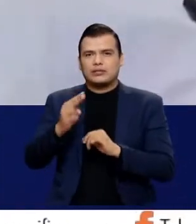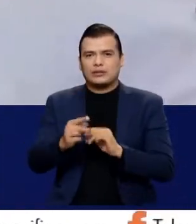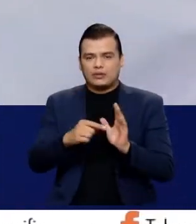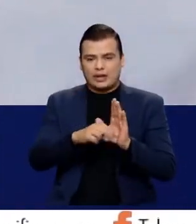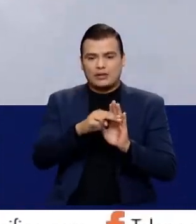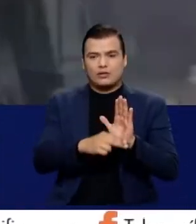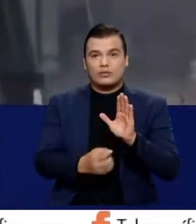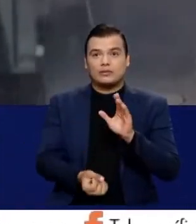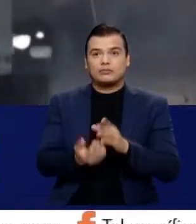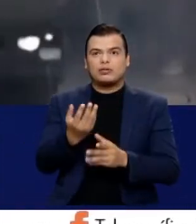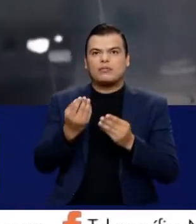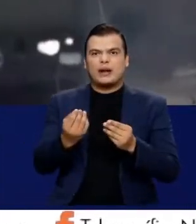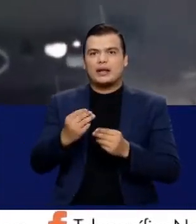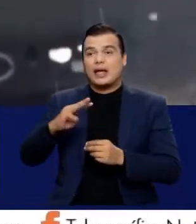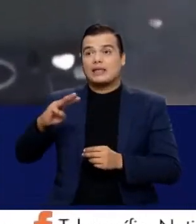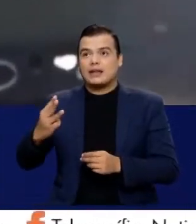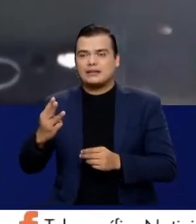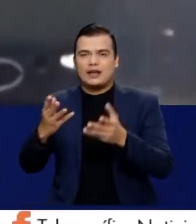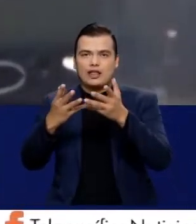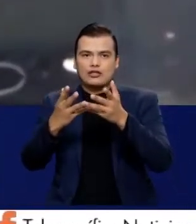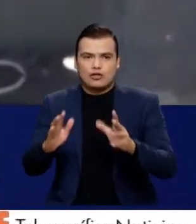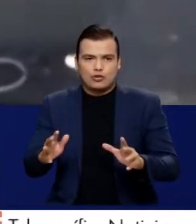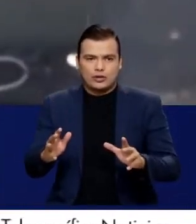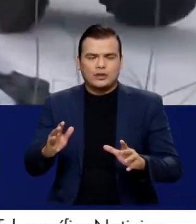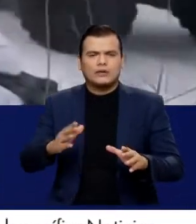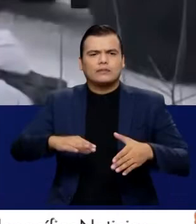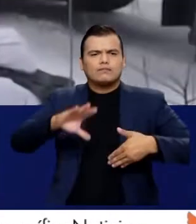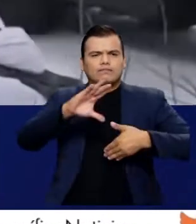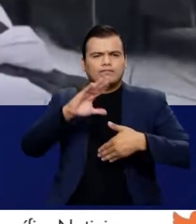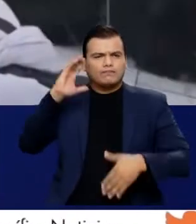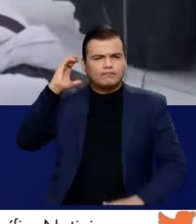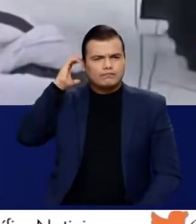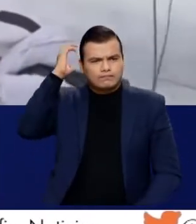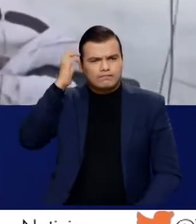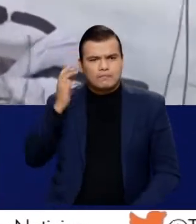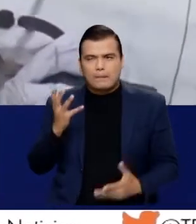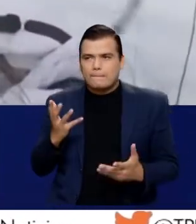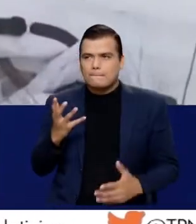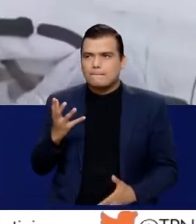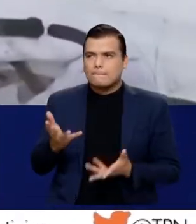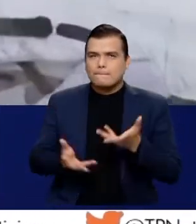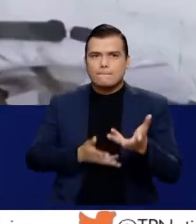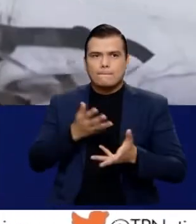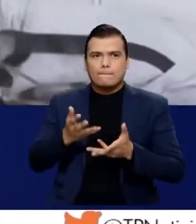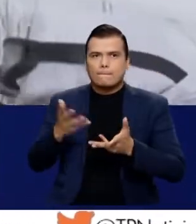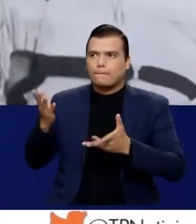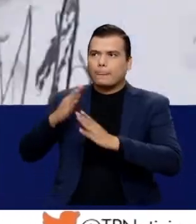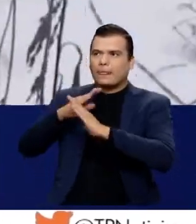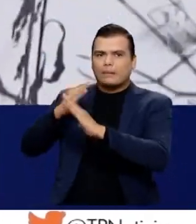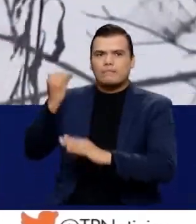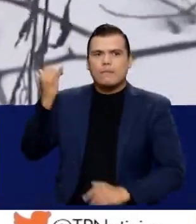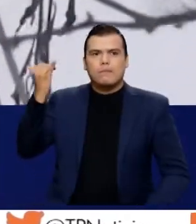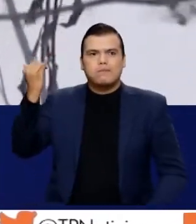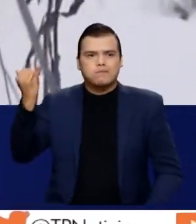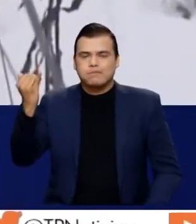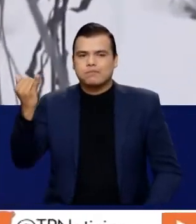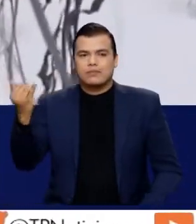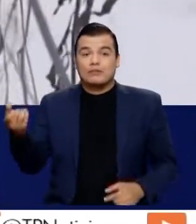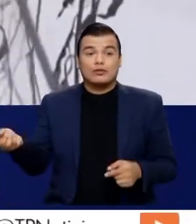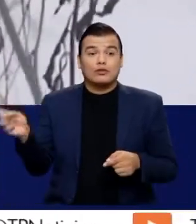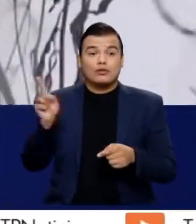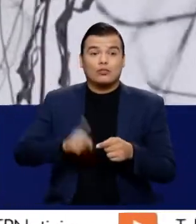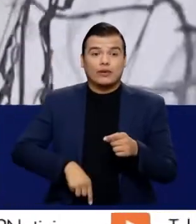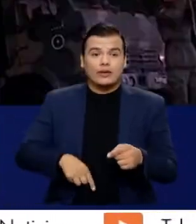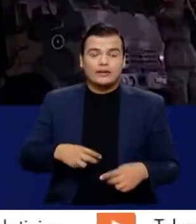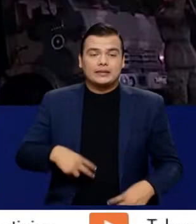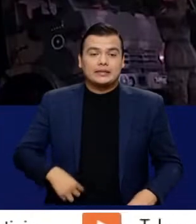global el occidente se muestra impotente para poder parar el avance de vladimir putin